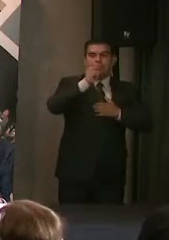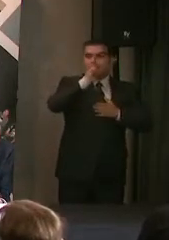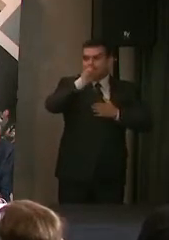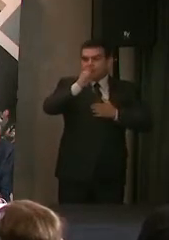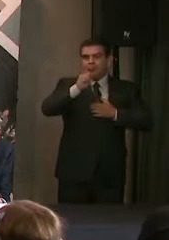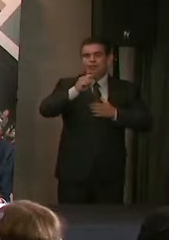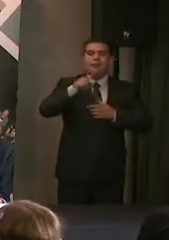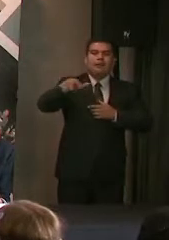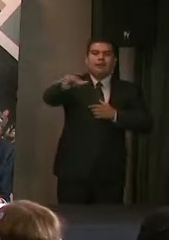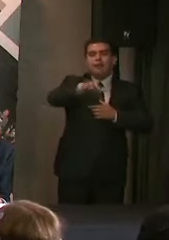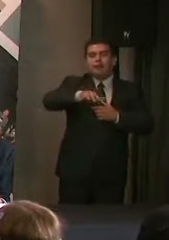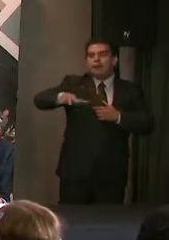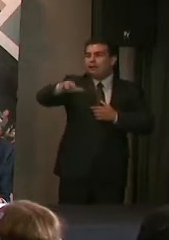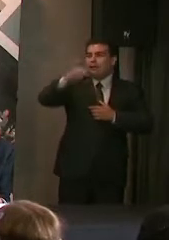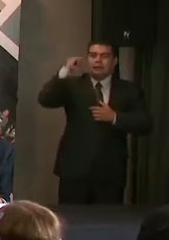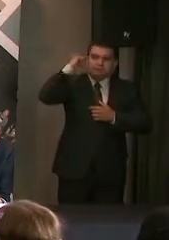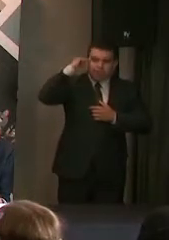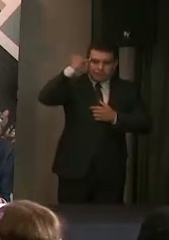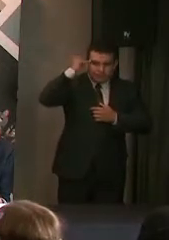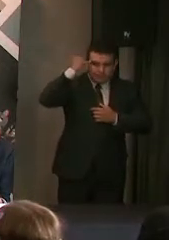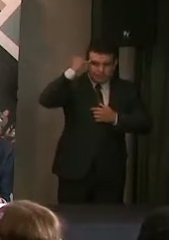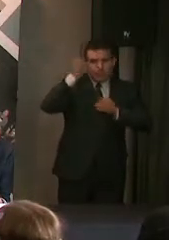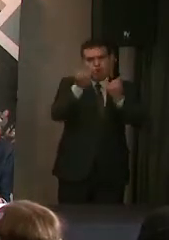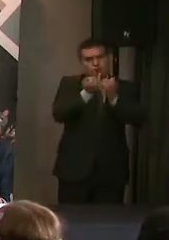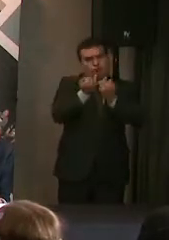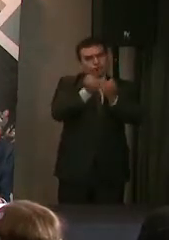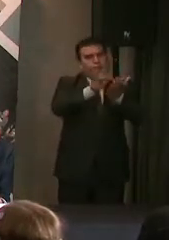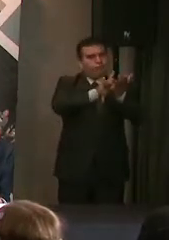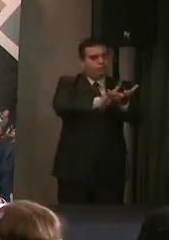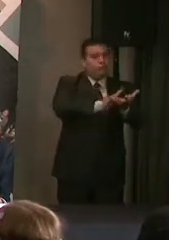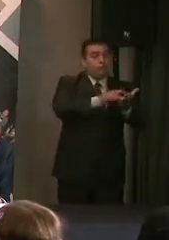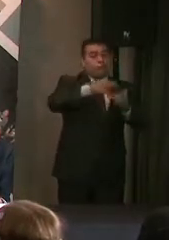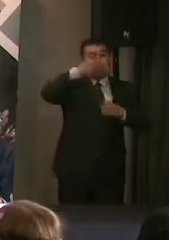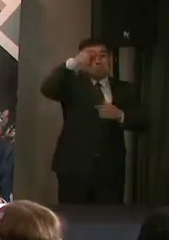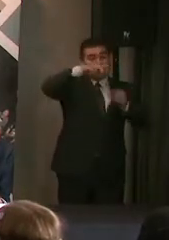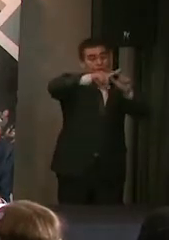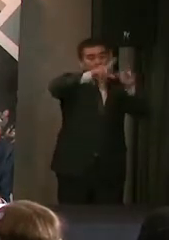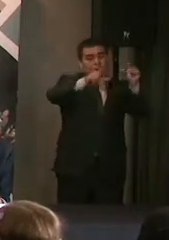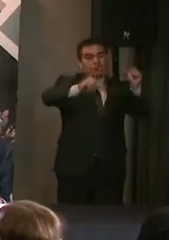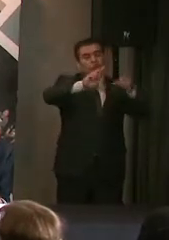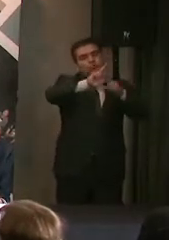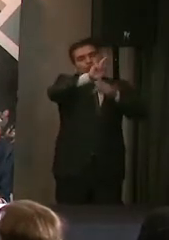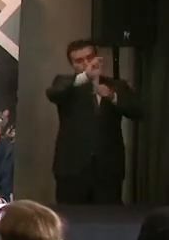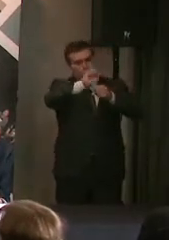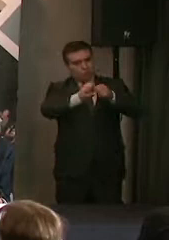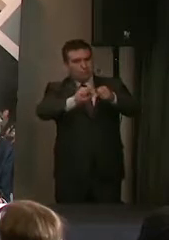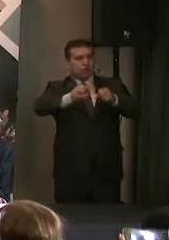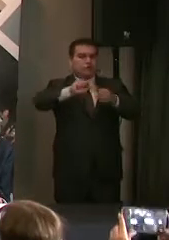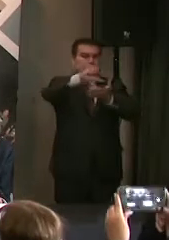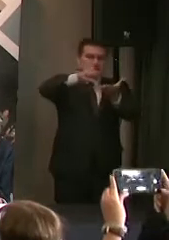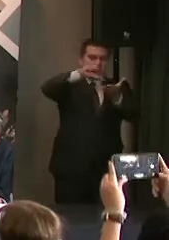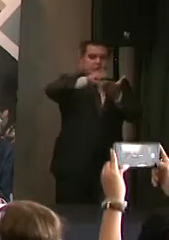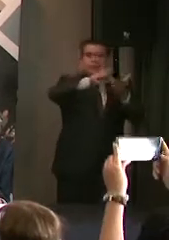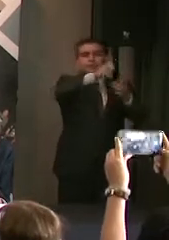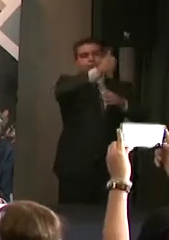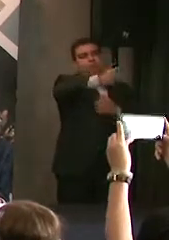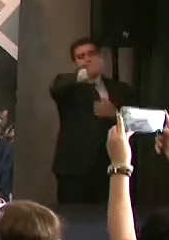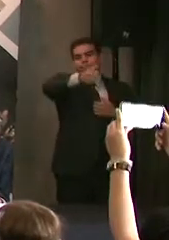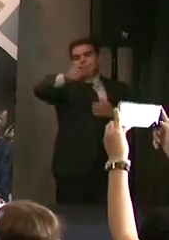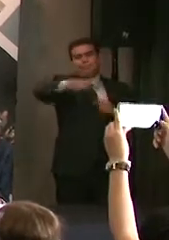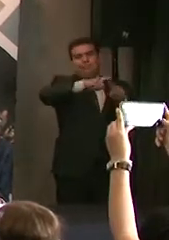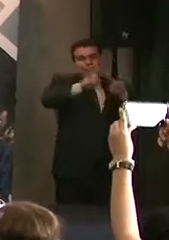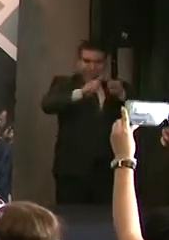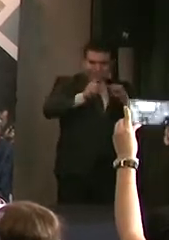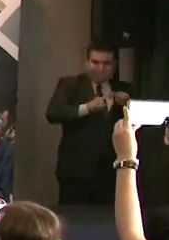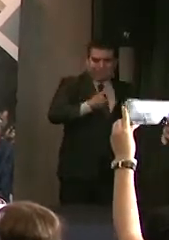indígenas. Las mujeres del norte y del sur, del centro y de la periferia, cada una de las aquí presentes, son